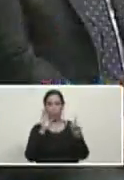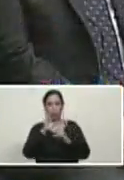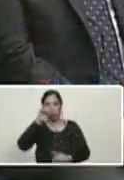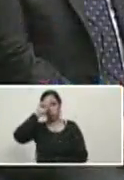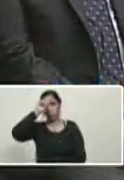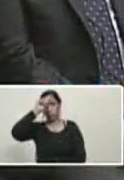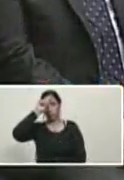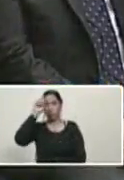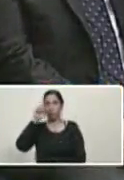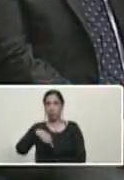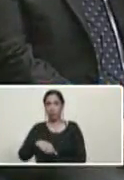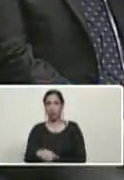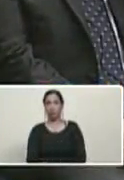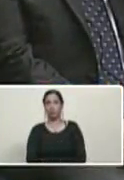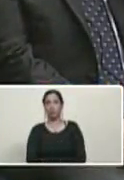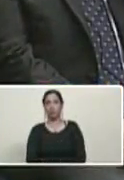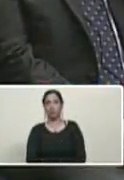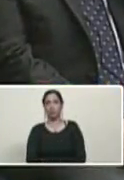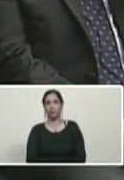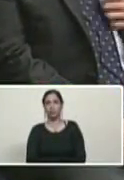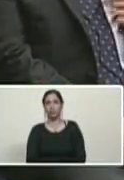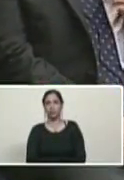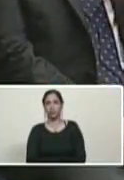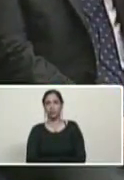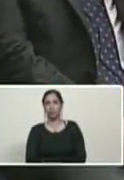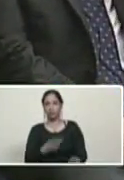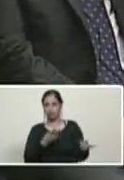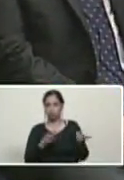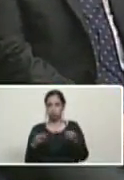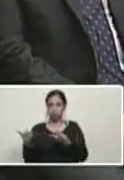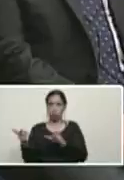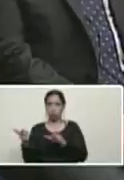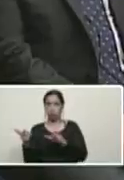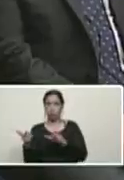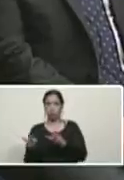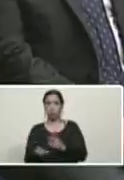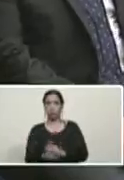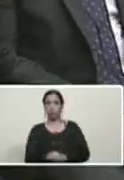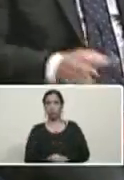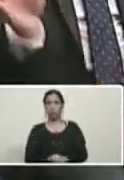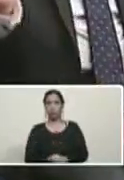Se encuentra también con nosotros el honorable señor Hamdi